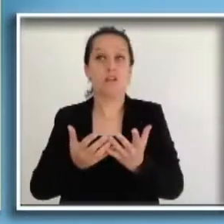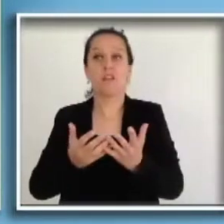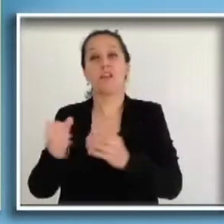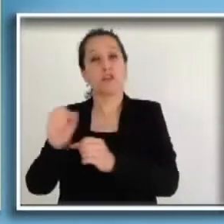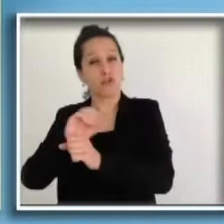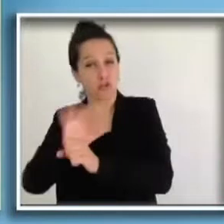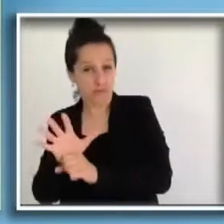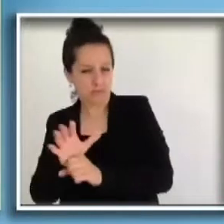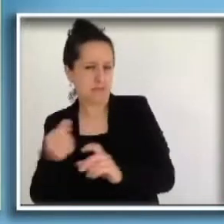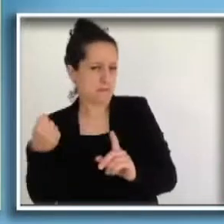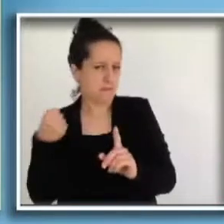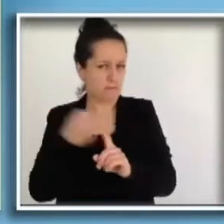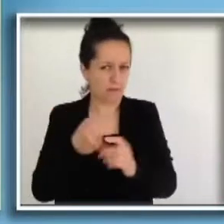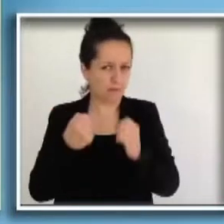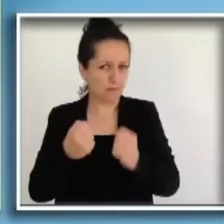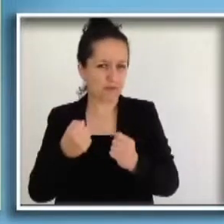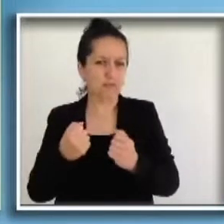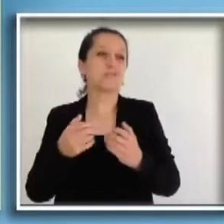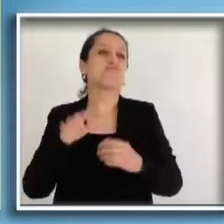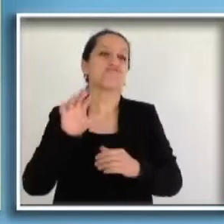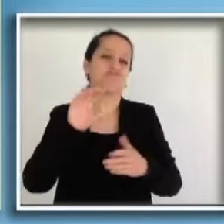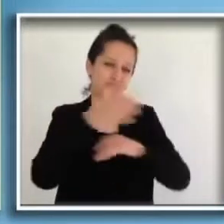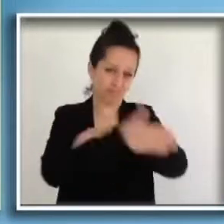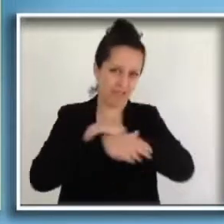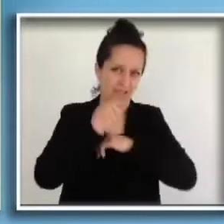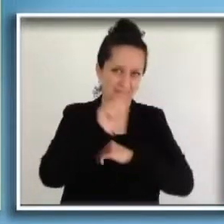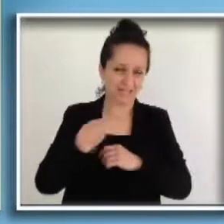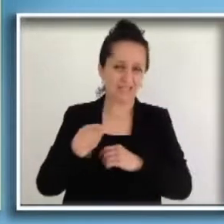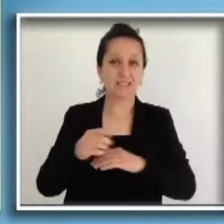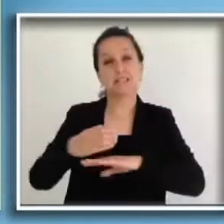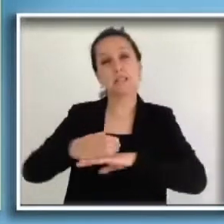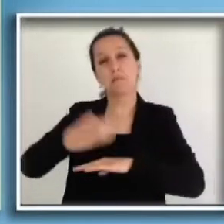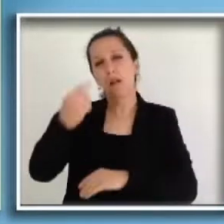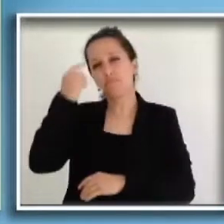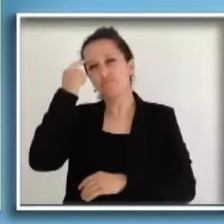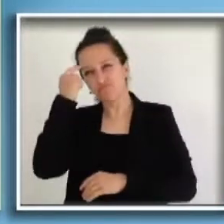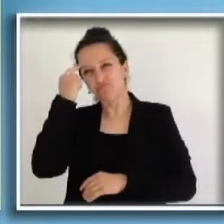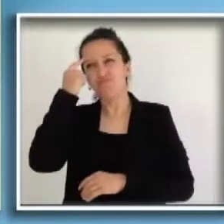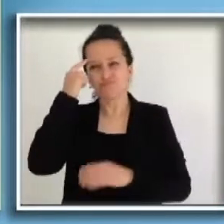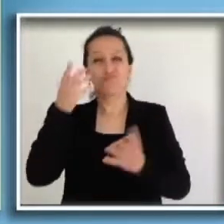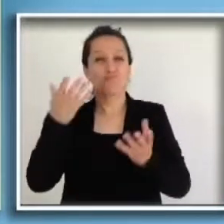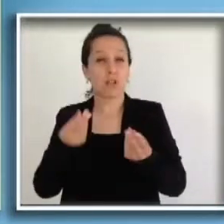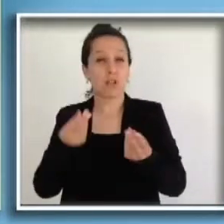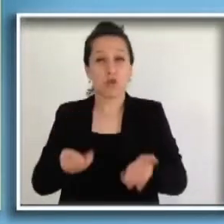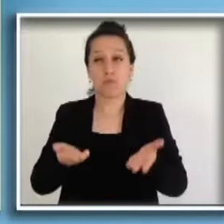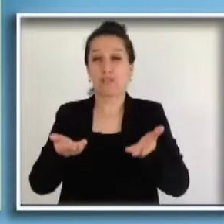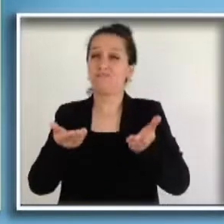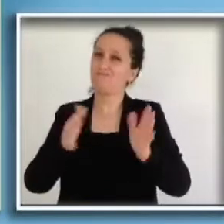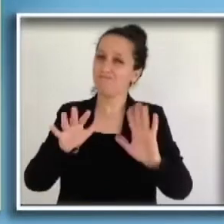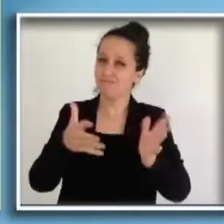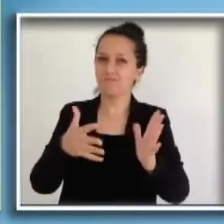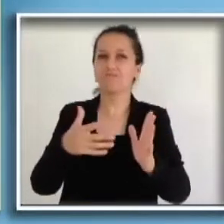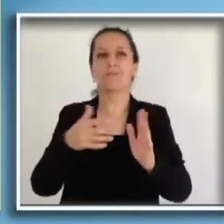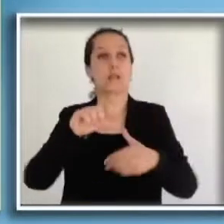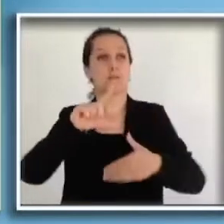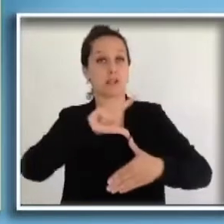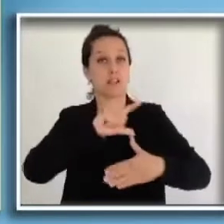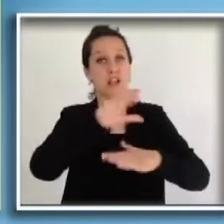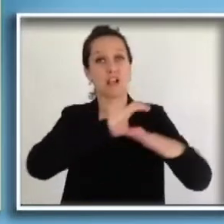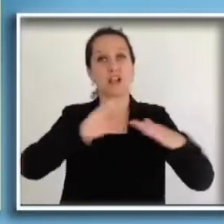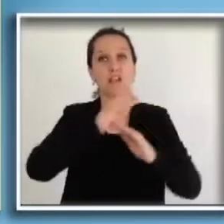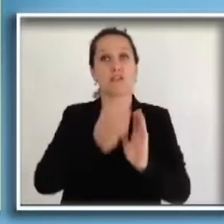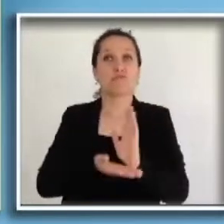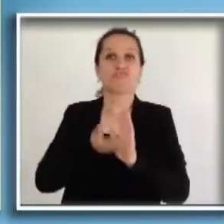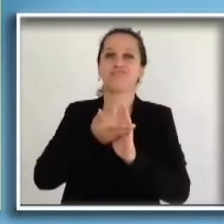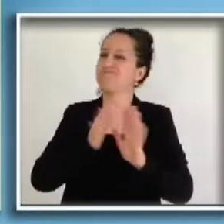19 en nuestros países la cepal proyectó un menor crecimiento económico promedio para América Latina y el Caribe en